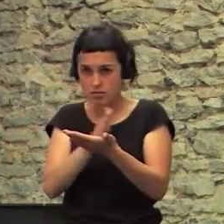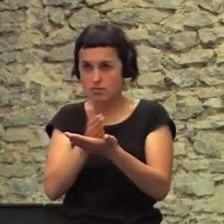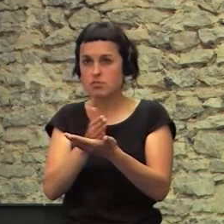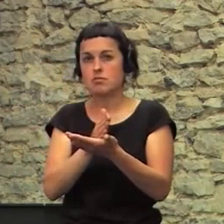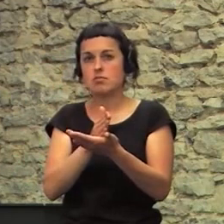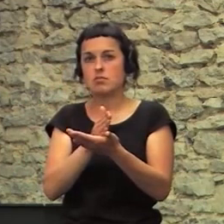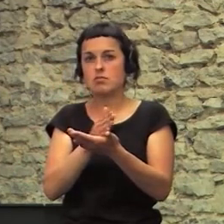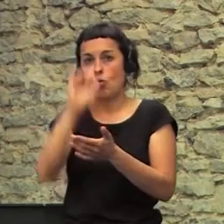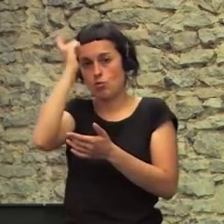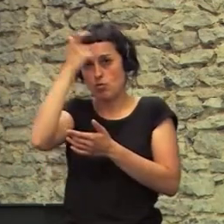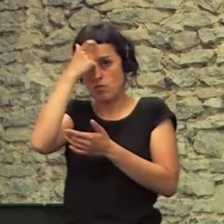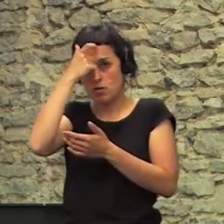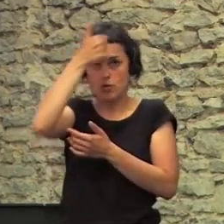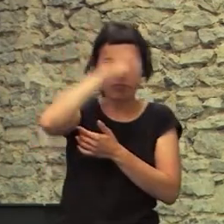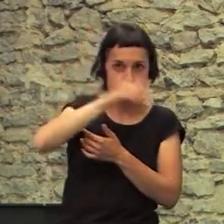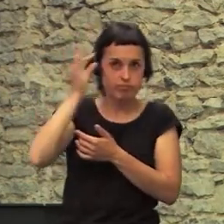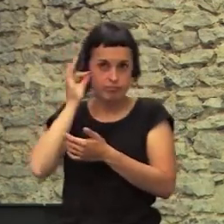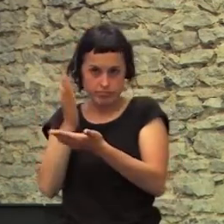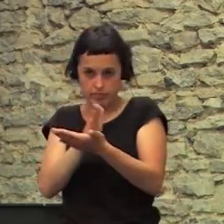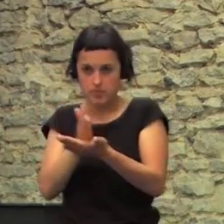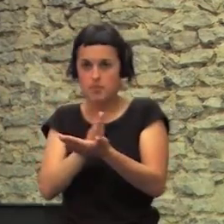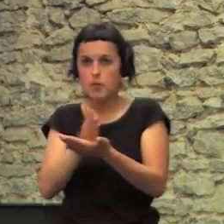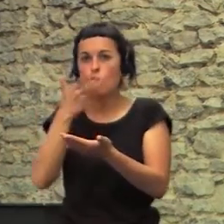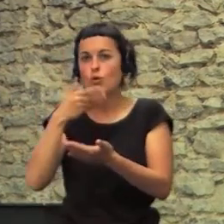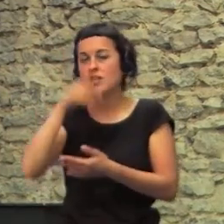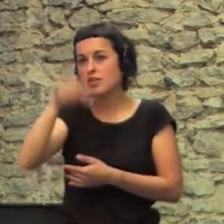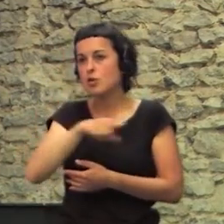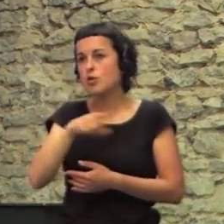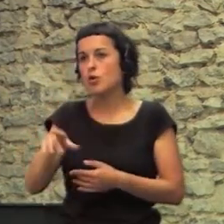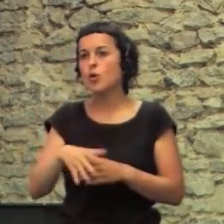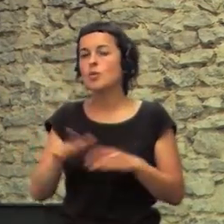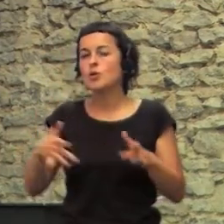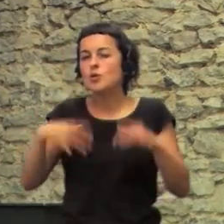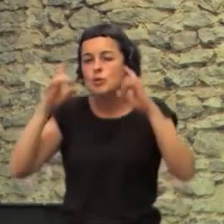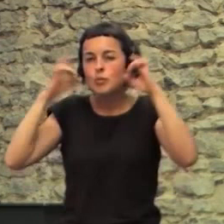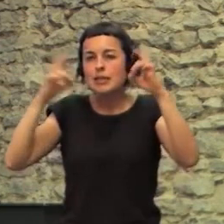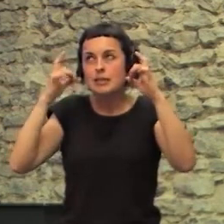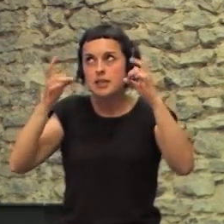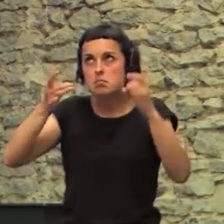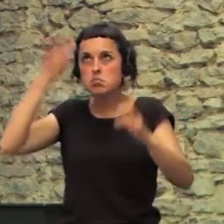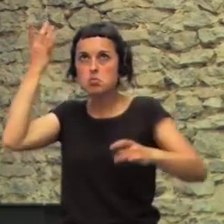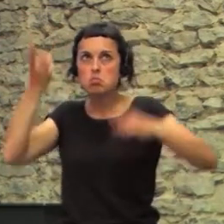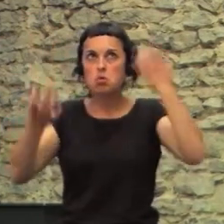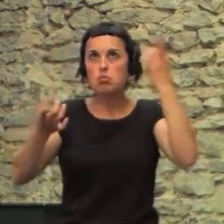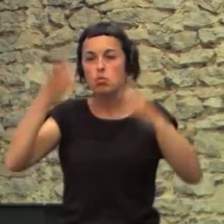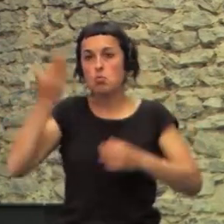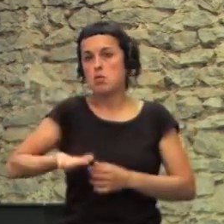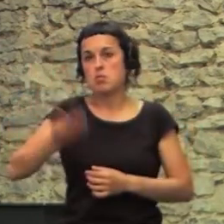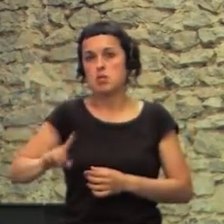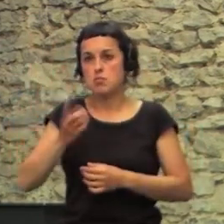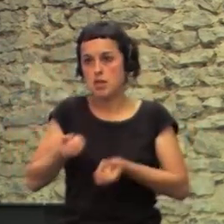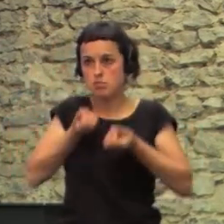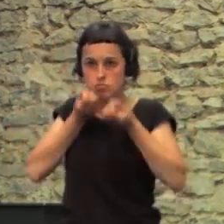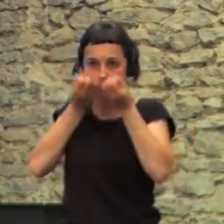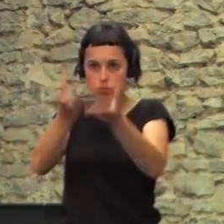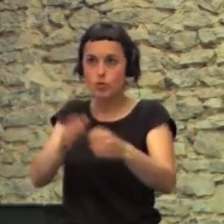nombre de intersexualidad. Pero si algo, voy a intentar transmitir algunas ideas que creo que son importantes, y luego pues la gente